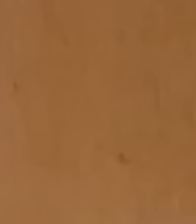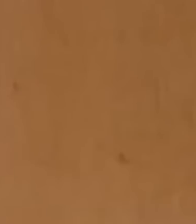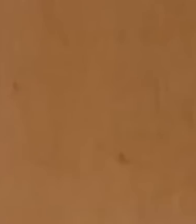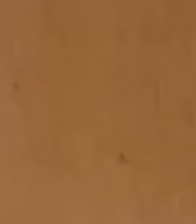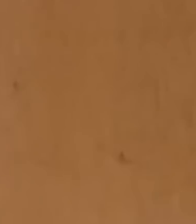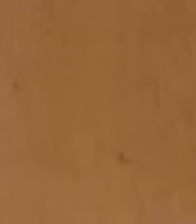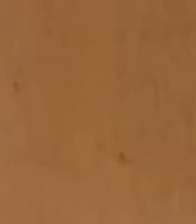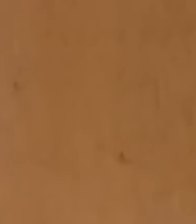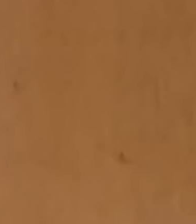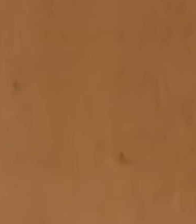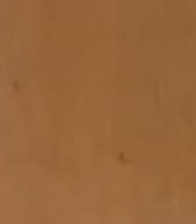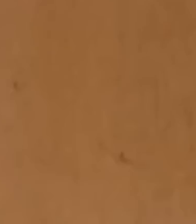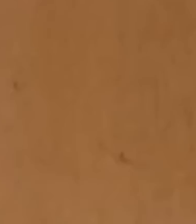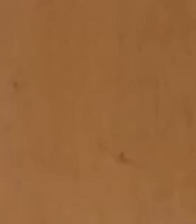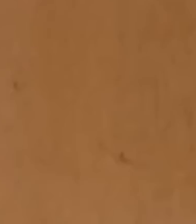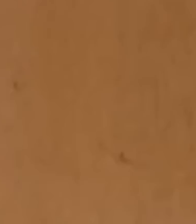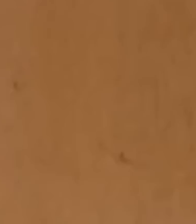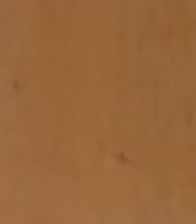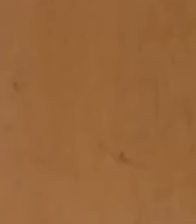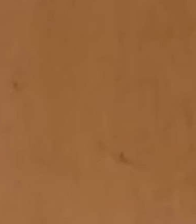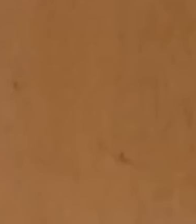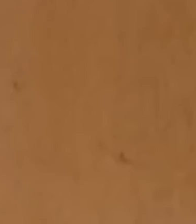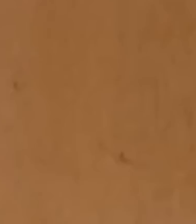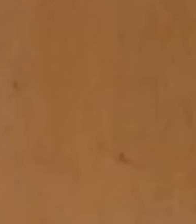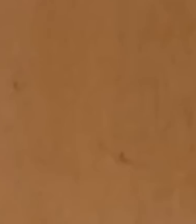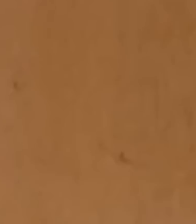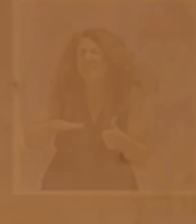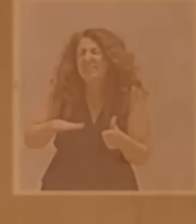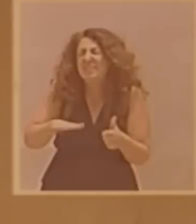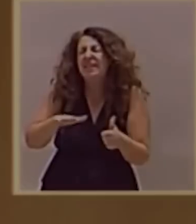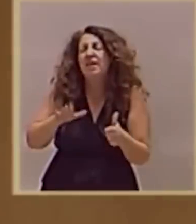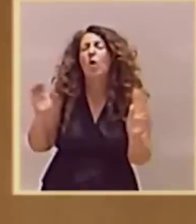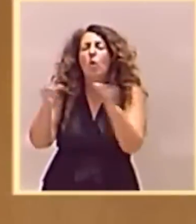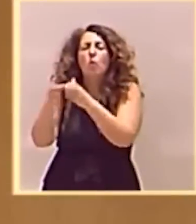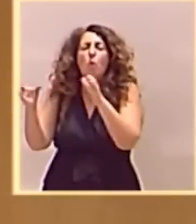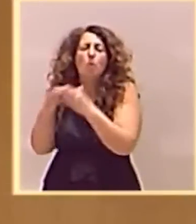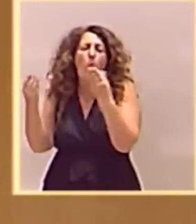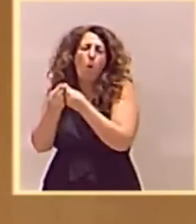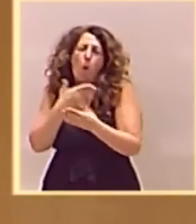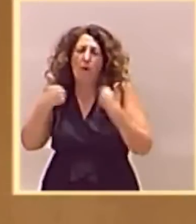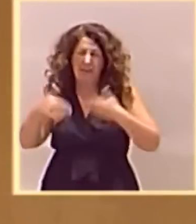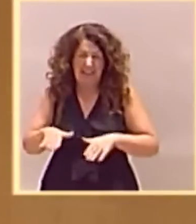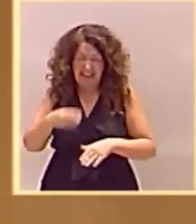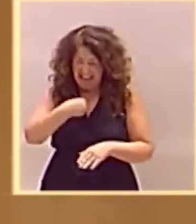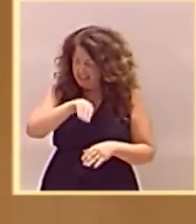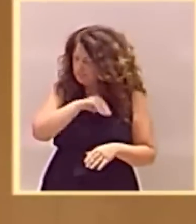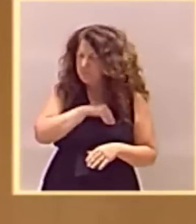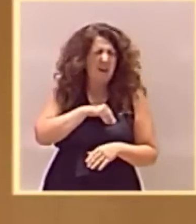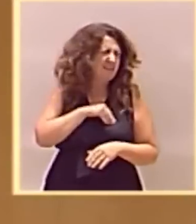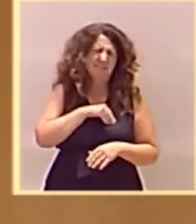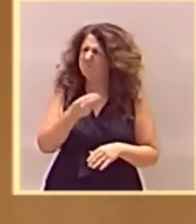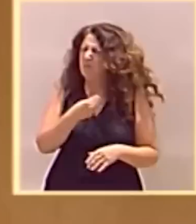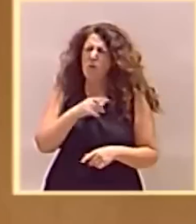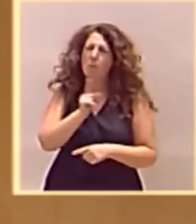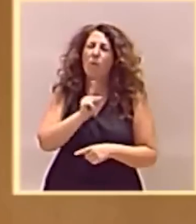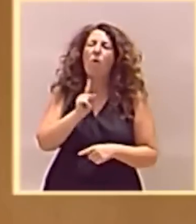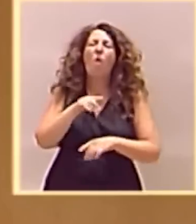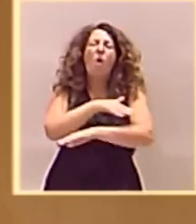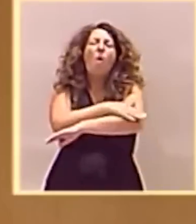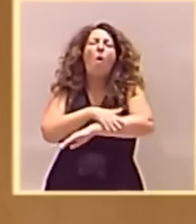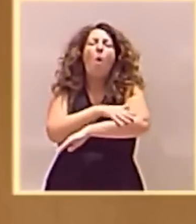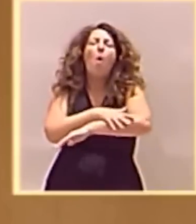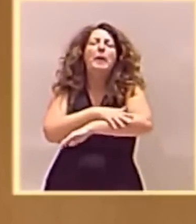que sí, que se ampliará. ¿Usted quiere hablar de energía? Hablemos. España no merece un gobierno volátil, un